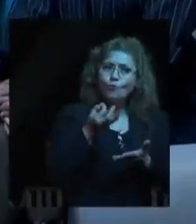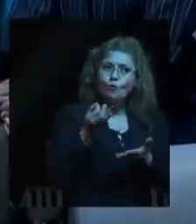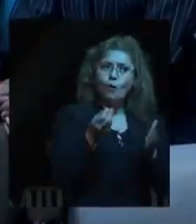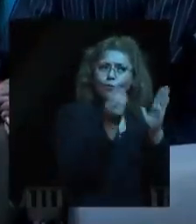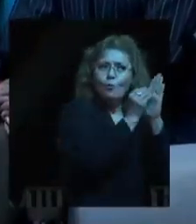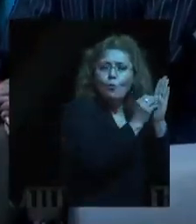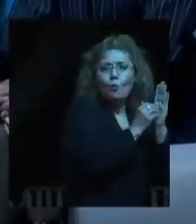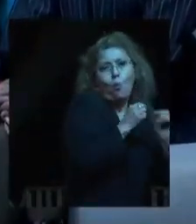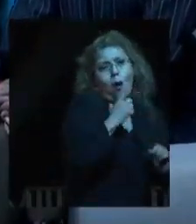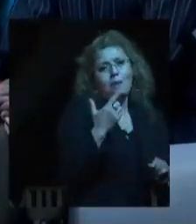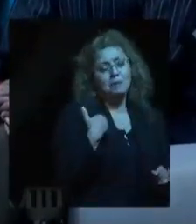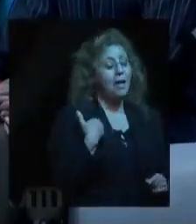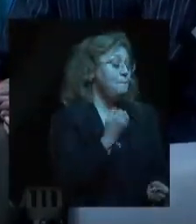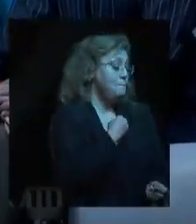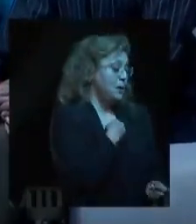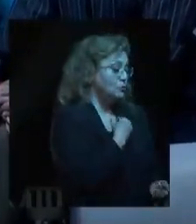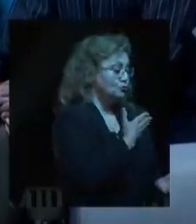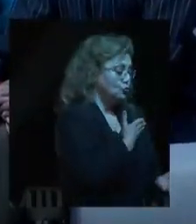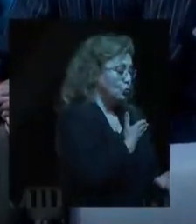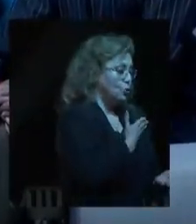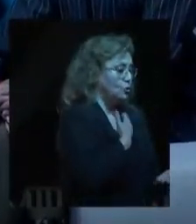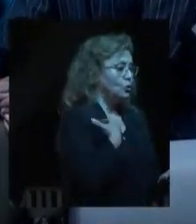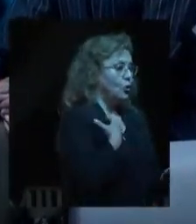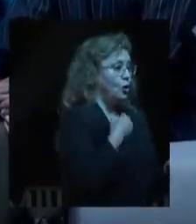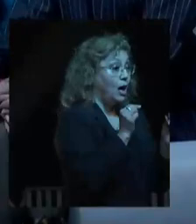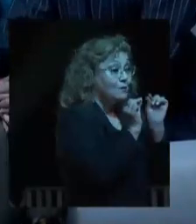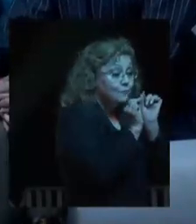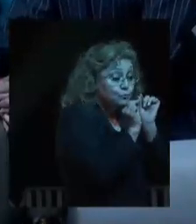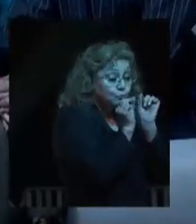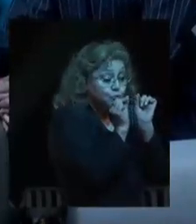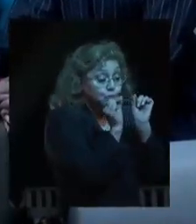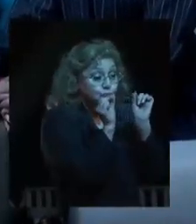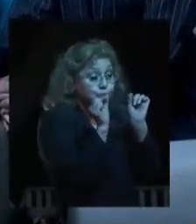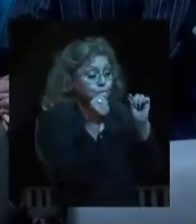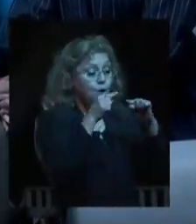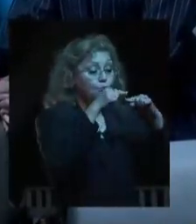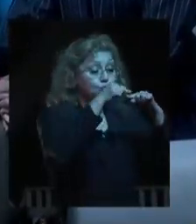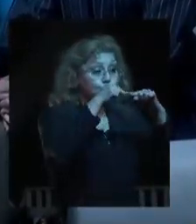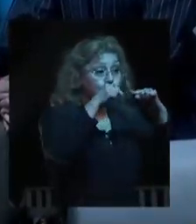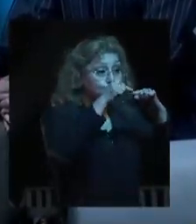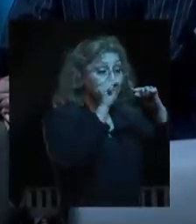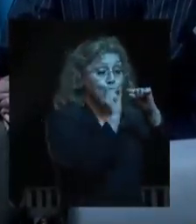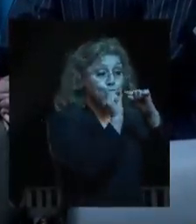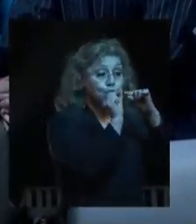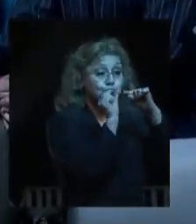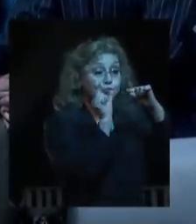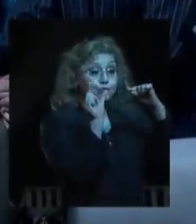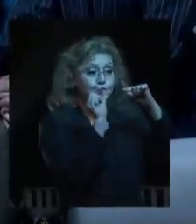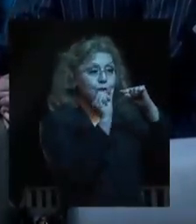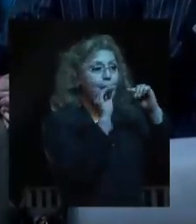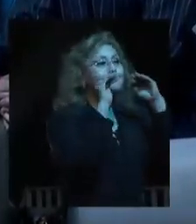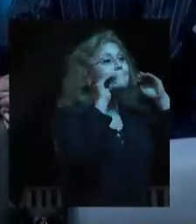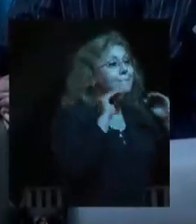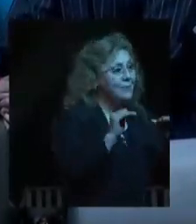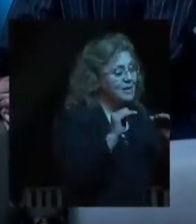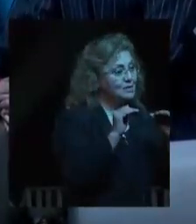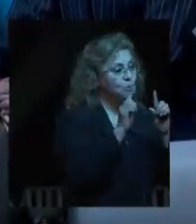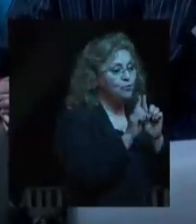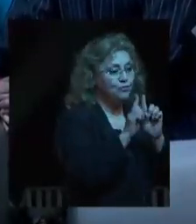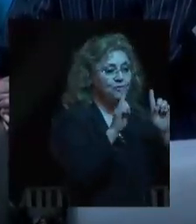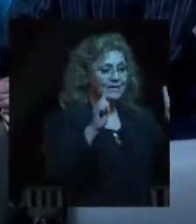luna. Por ejemplo, el mío es que la cantidad de centímetros que crecen tus uñas al año en promedio es lo mismo que la distancia que se